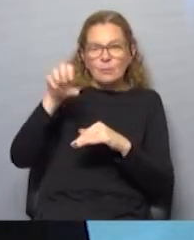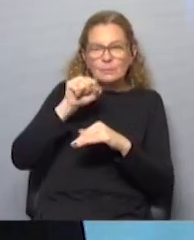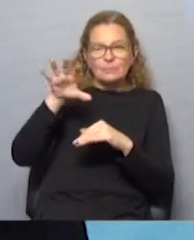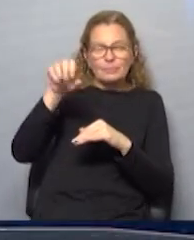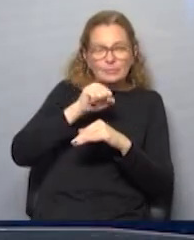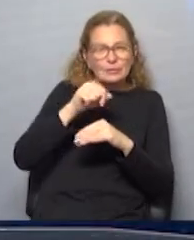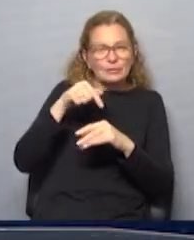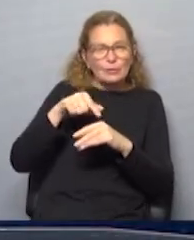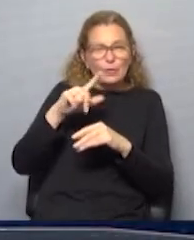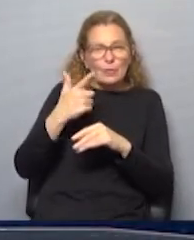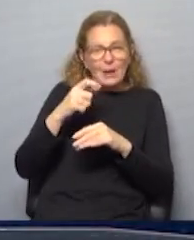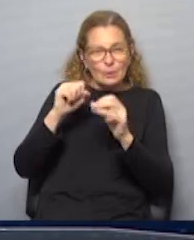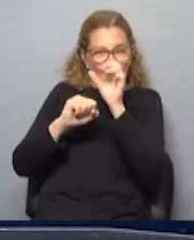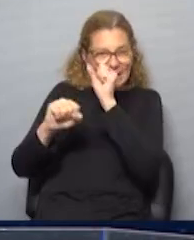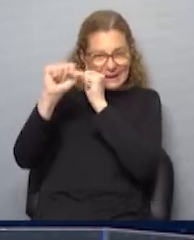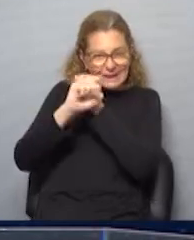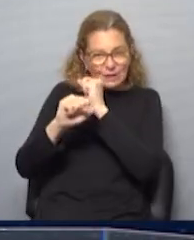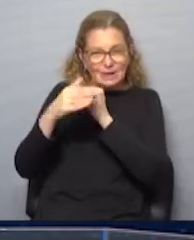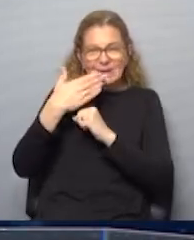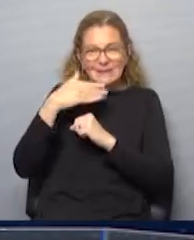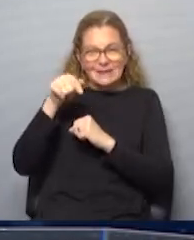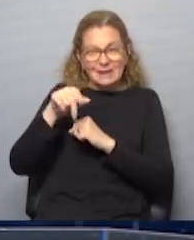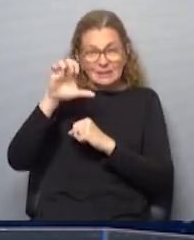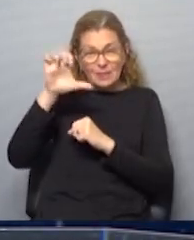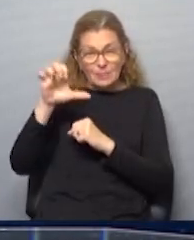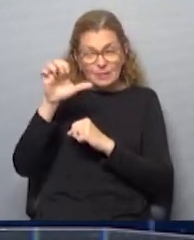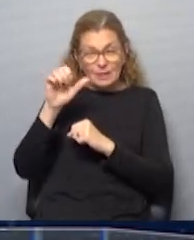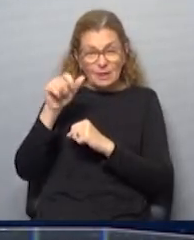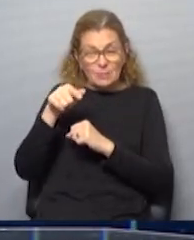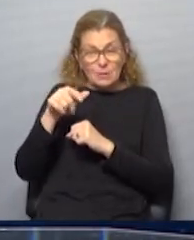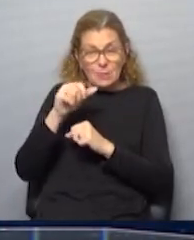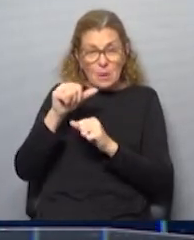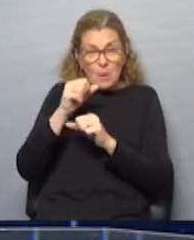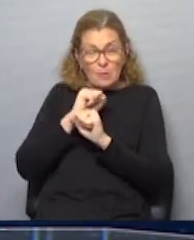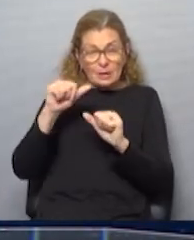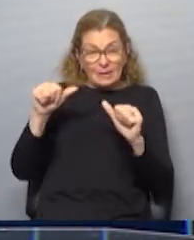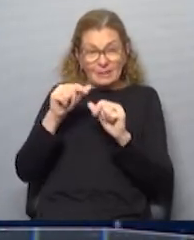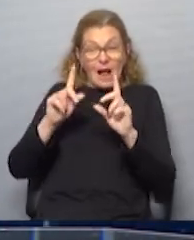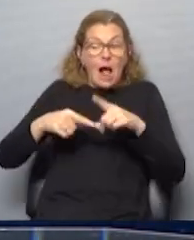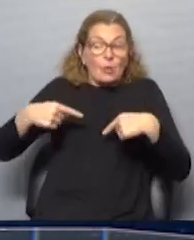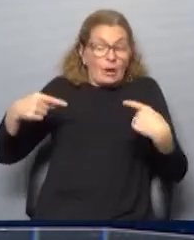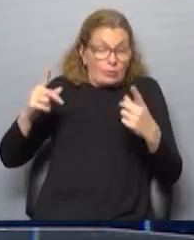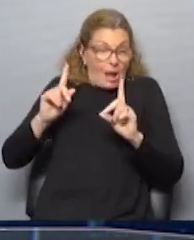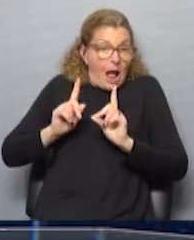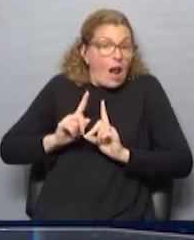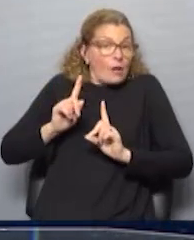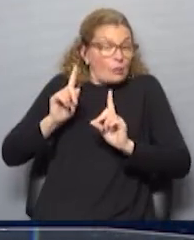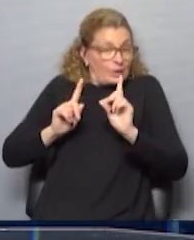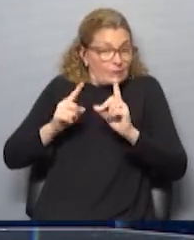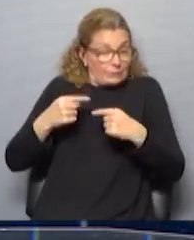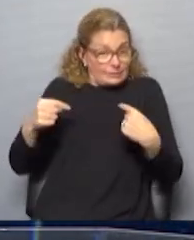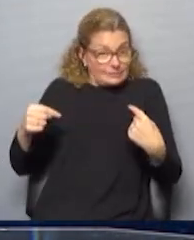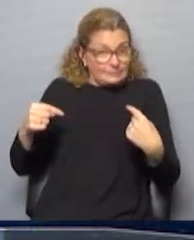si yo no tengo un ingeniero que entienda lo que va hacer esta empresa voy a poder ser voy a poder hacer algunas cosas si tengo